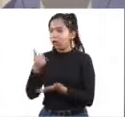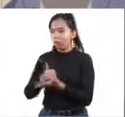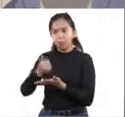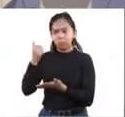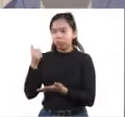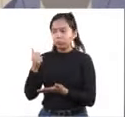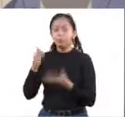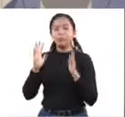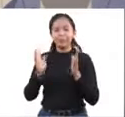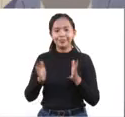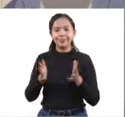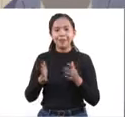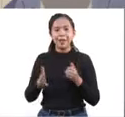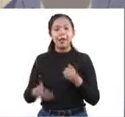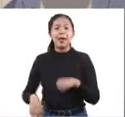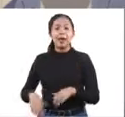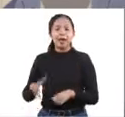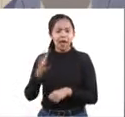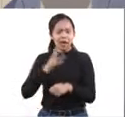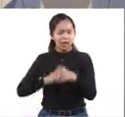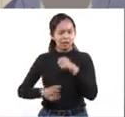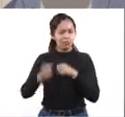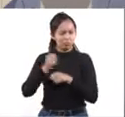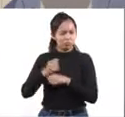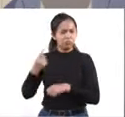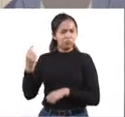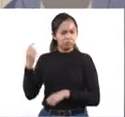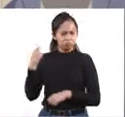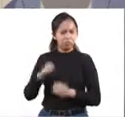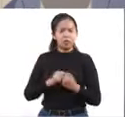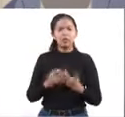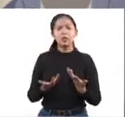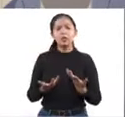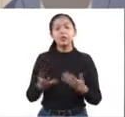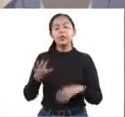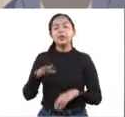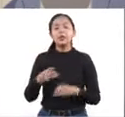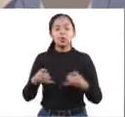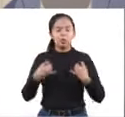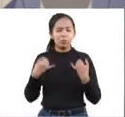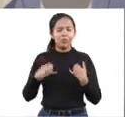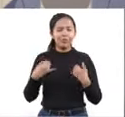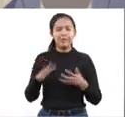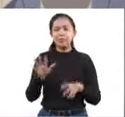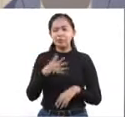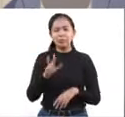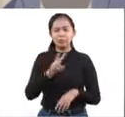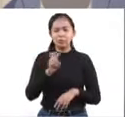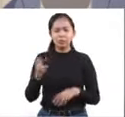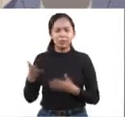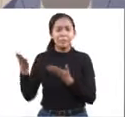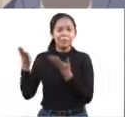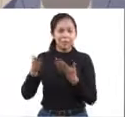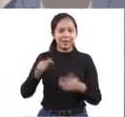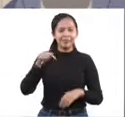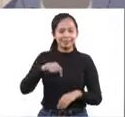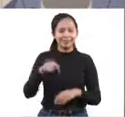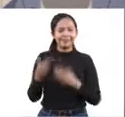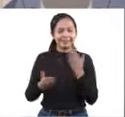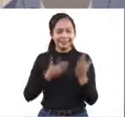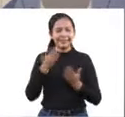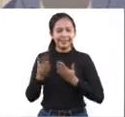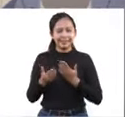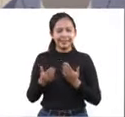el año pasado traer a 215 jóvenes en 5 grupos. Y este año también logramos